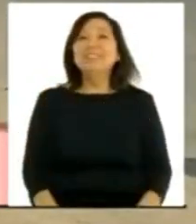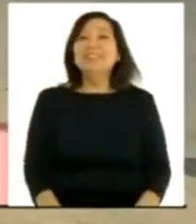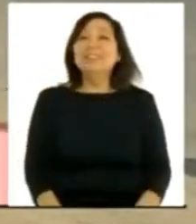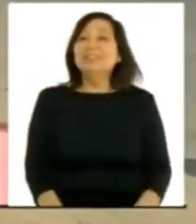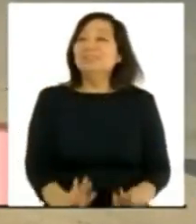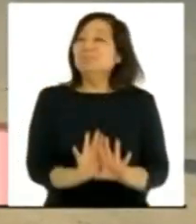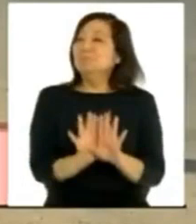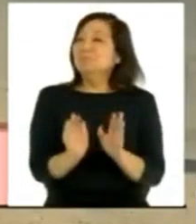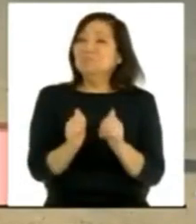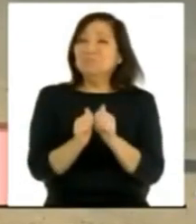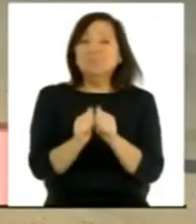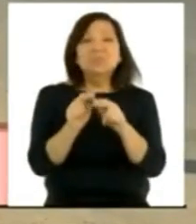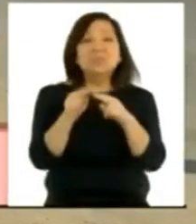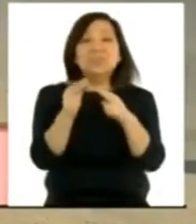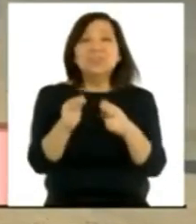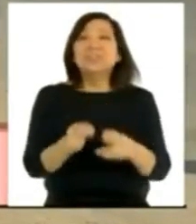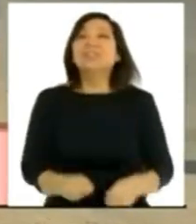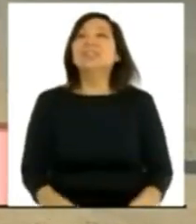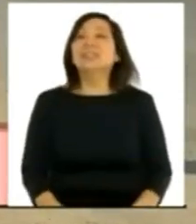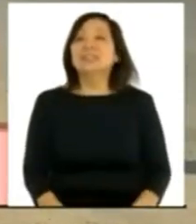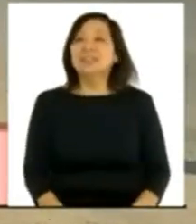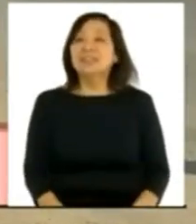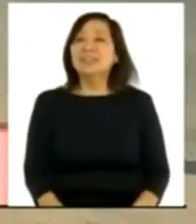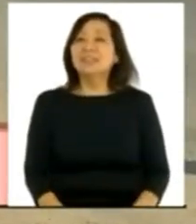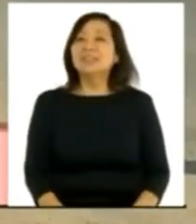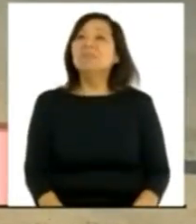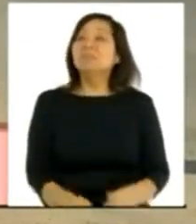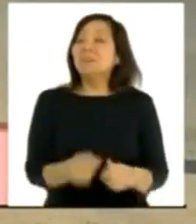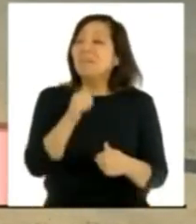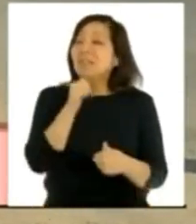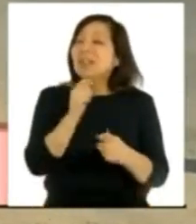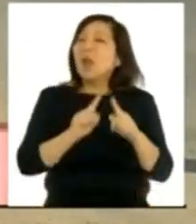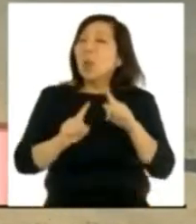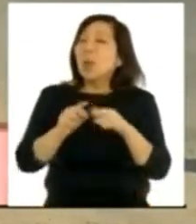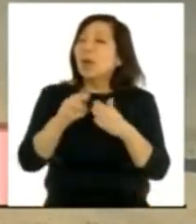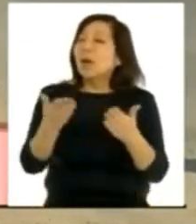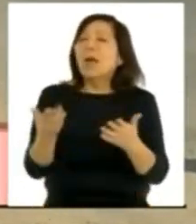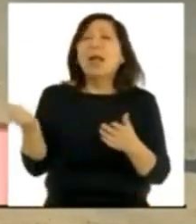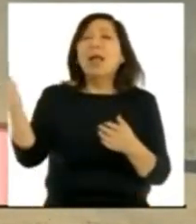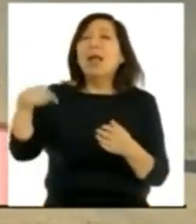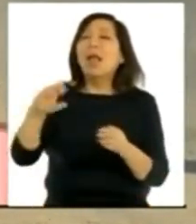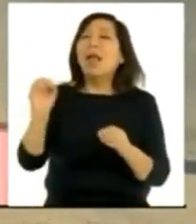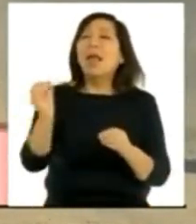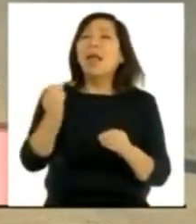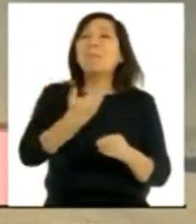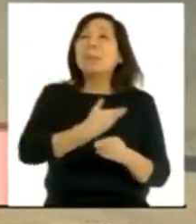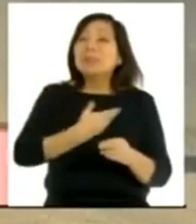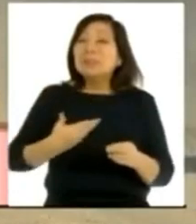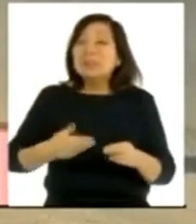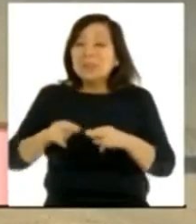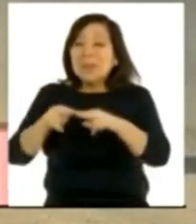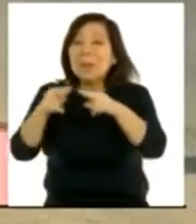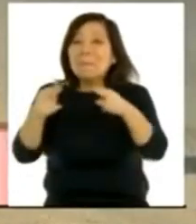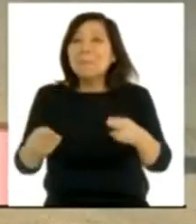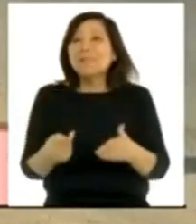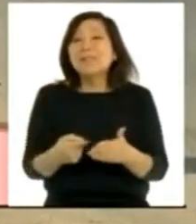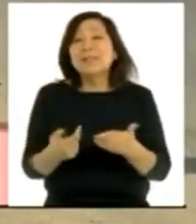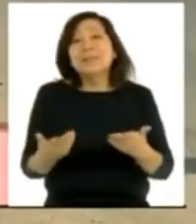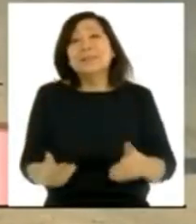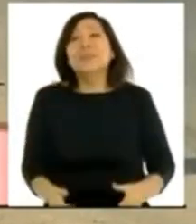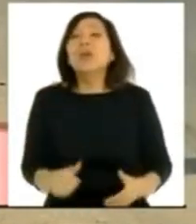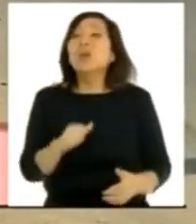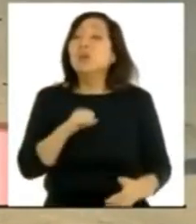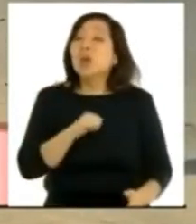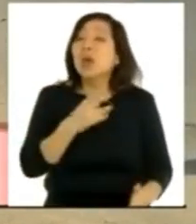se han podido instalar cuatro de las cinco mesas, tengo entendido, porque no han venido los miembros de mesa. Por lo tanto,